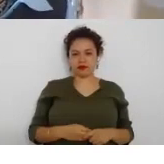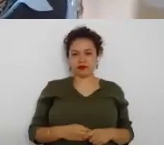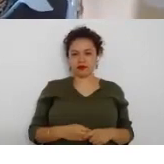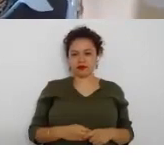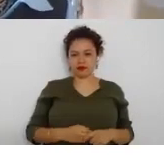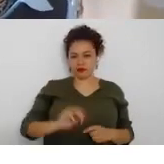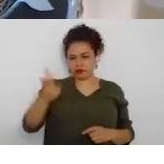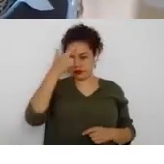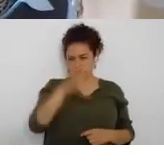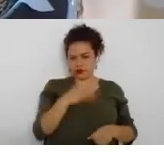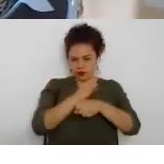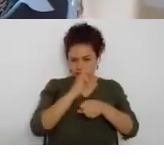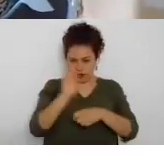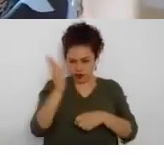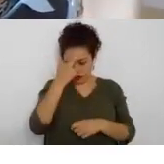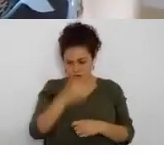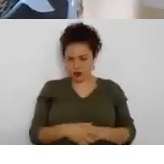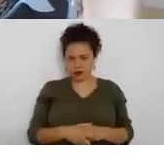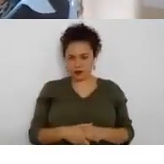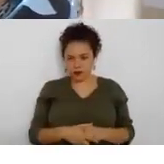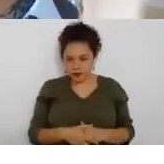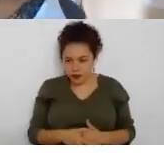Acuerda lo que dijimos ahorita.